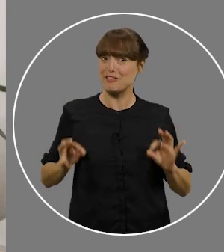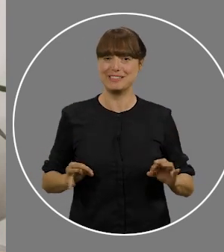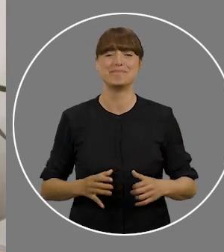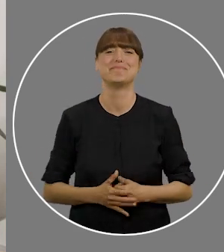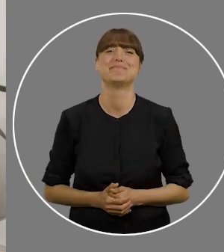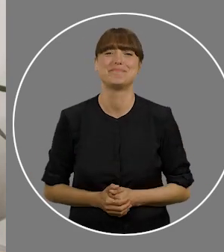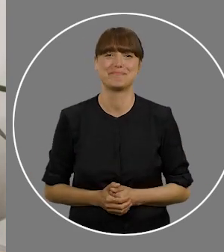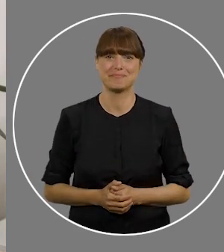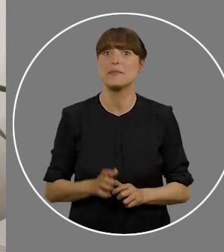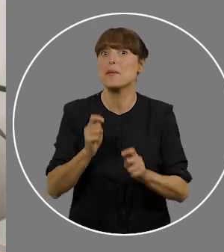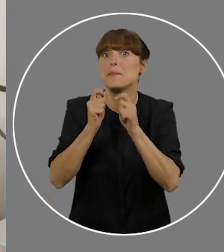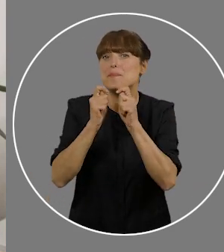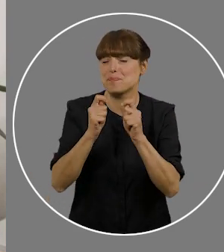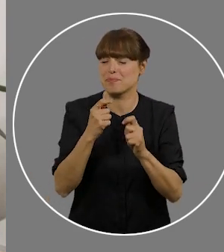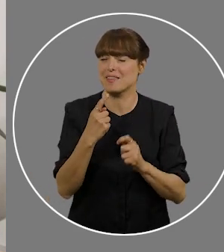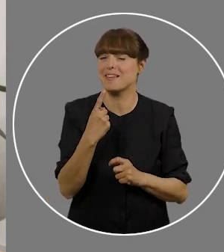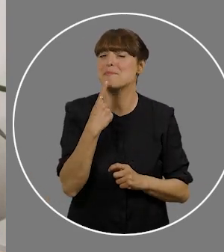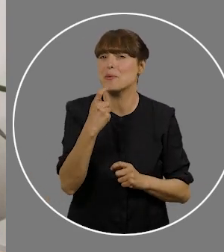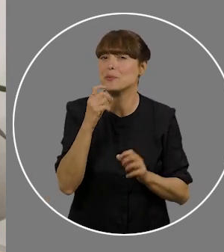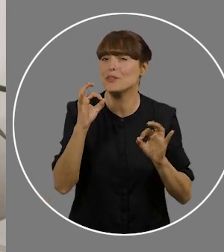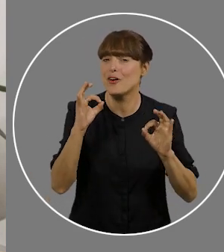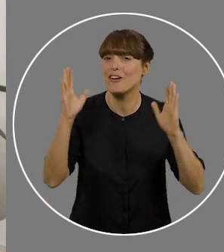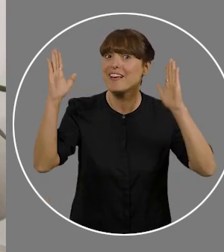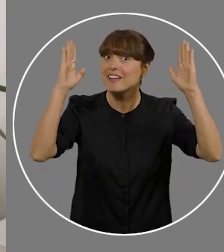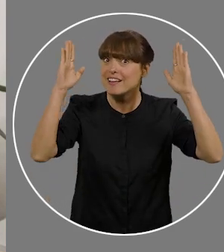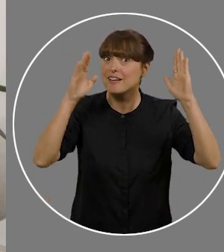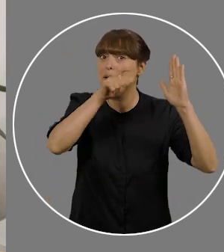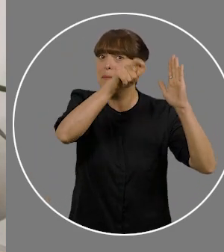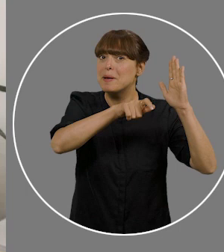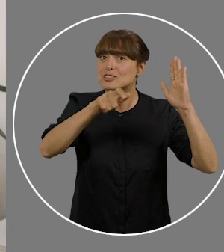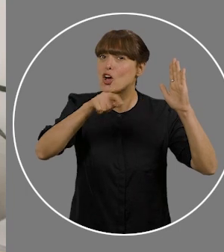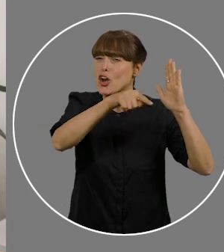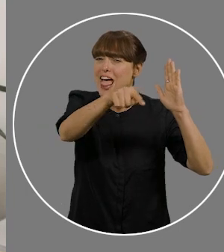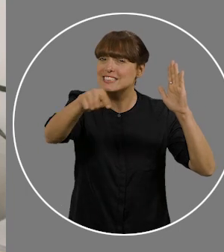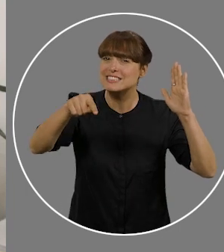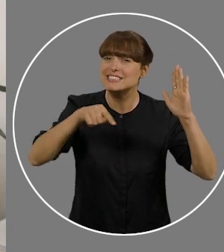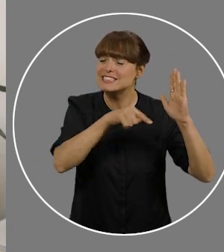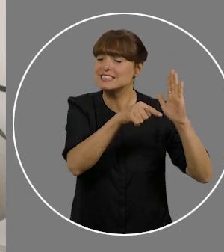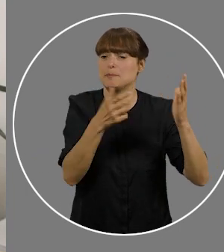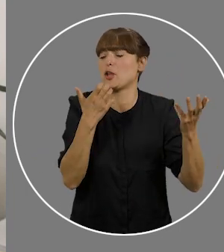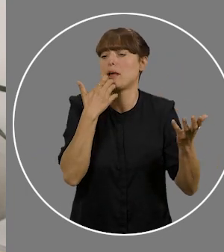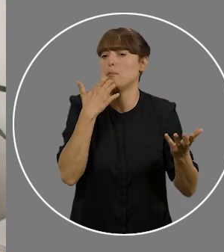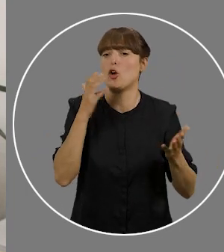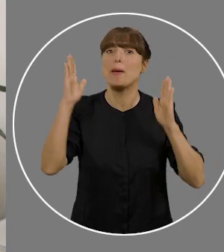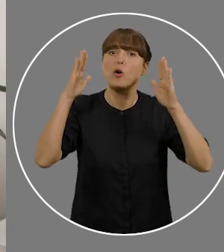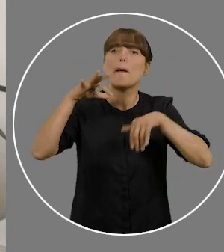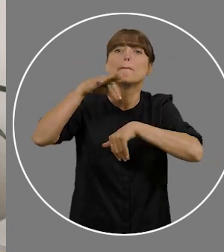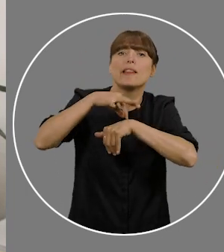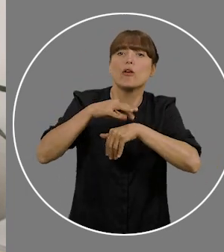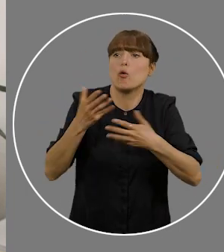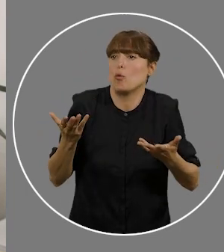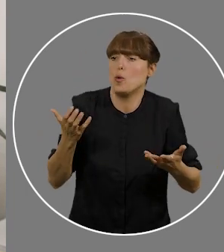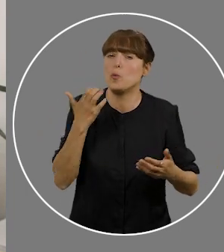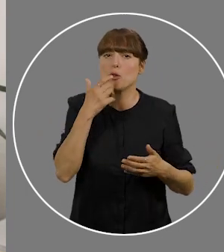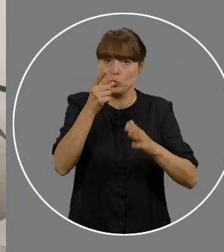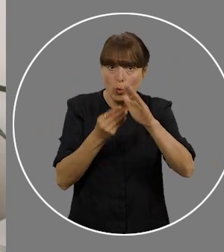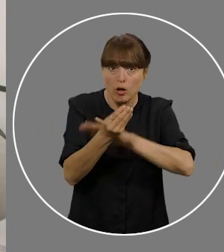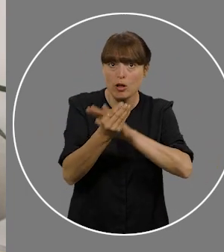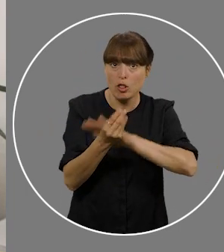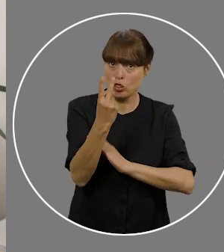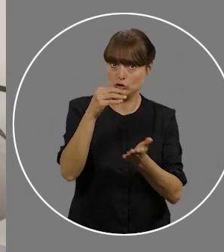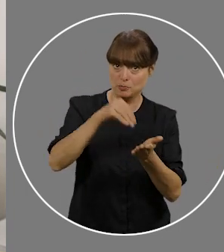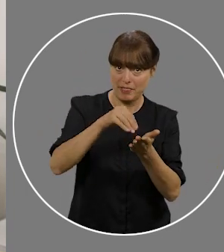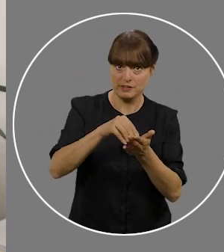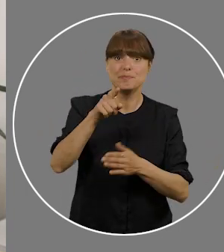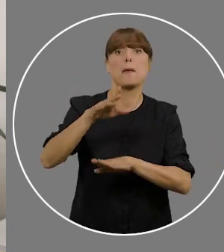Pasemos a hablar un poco de las personas. Primero, para empezar, en relación a las cuestiones médicas, porque usted allí tuvo 2 hijos, sí, sí. Y